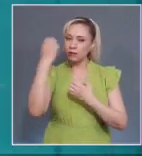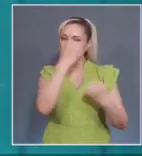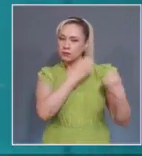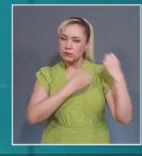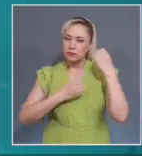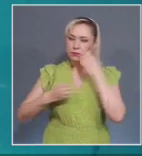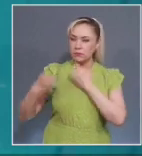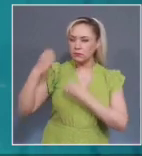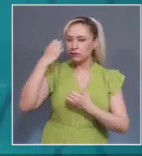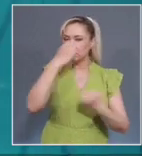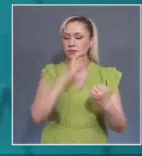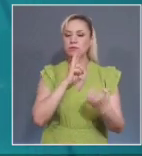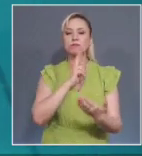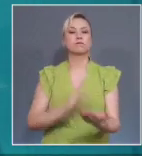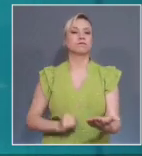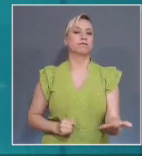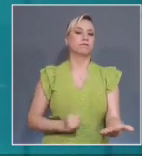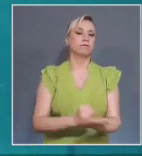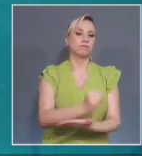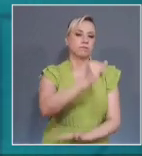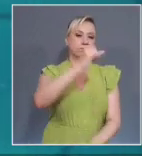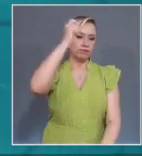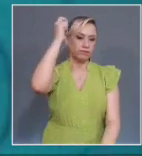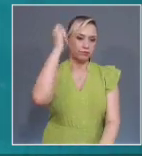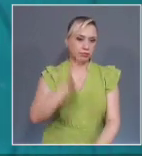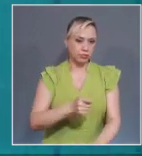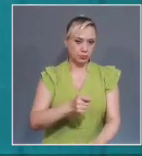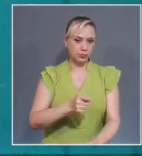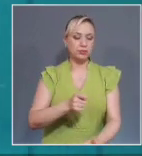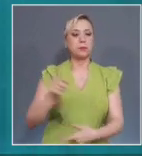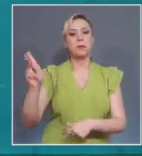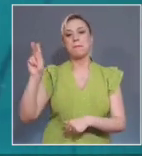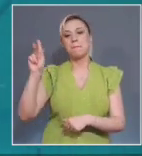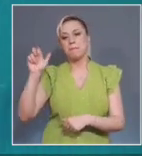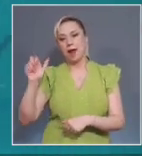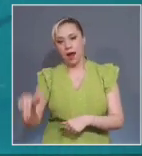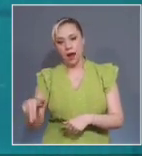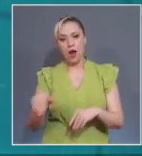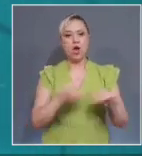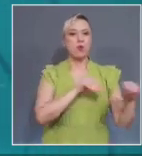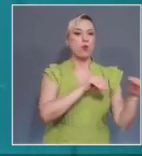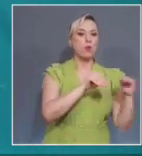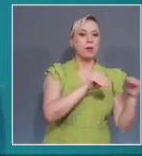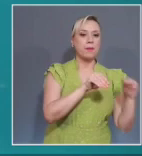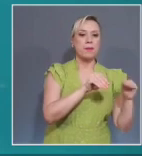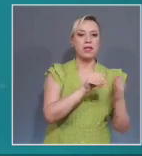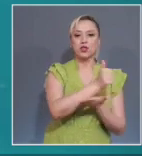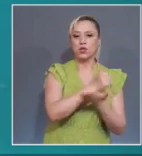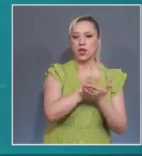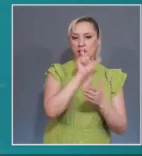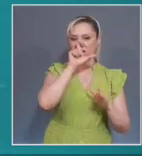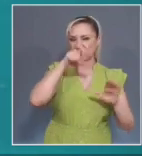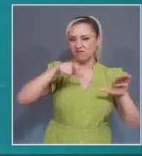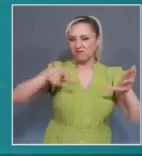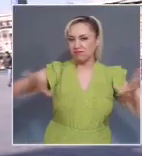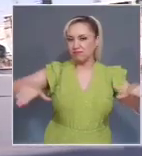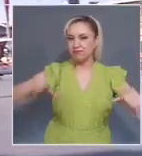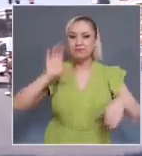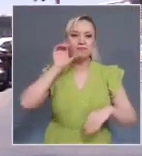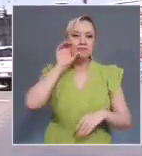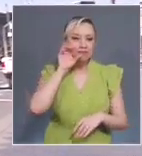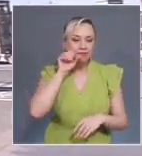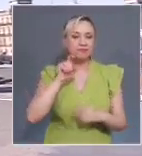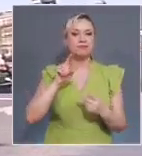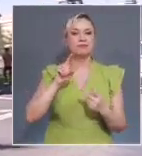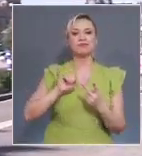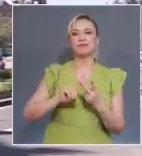de inconstitucionalidad presentadas por el PAN, Movimiento Ciudadano, diputados y senadores de diversos partidos y el INAI